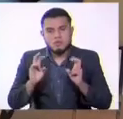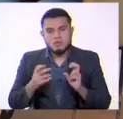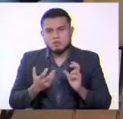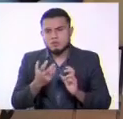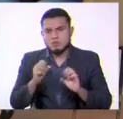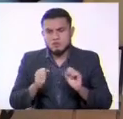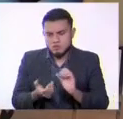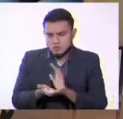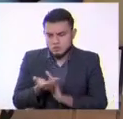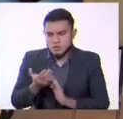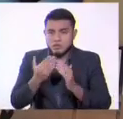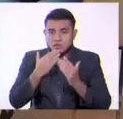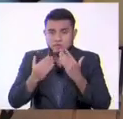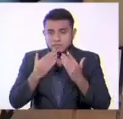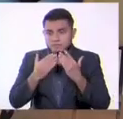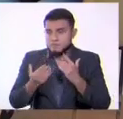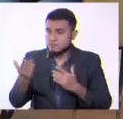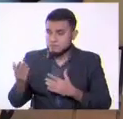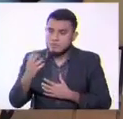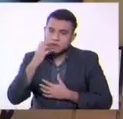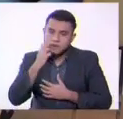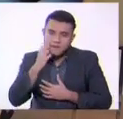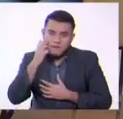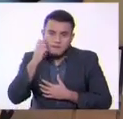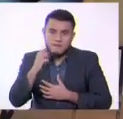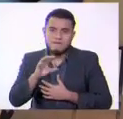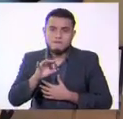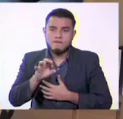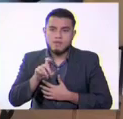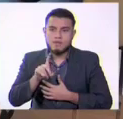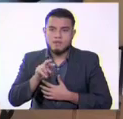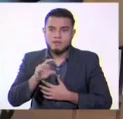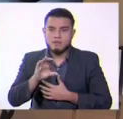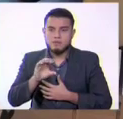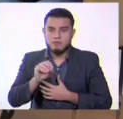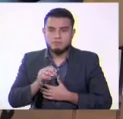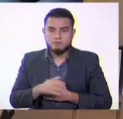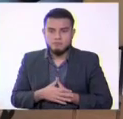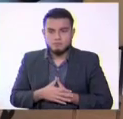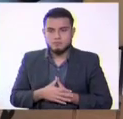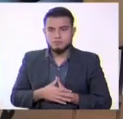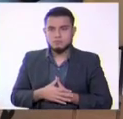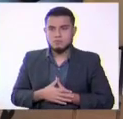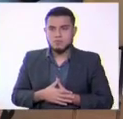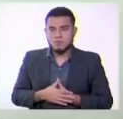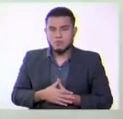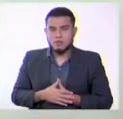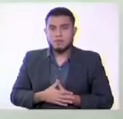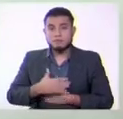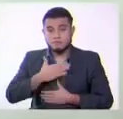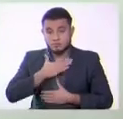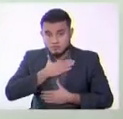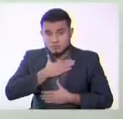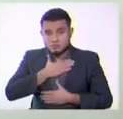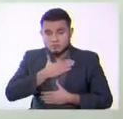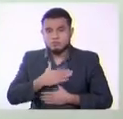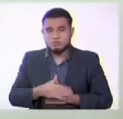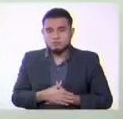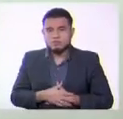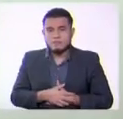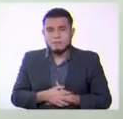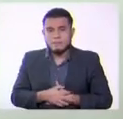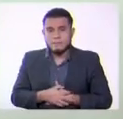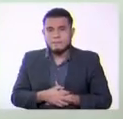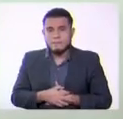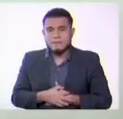toda esta explicación que nos ha brindado Federico, Candy. Y algo que me llama mucho también la atención es hablar